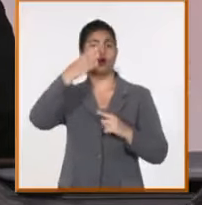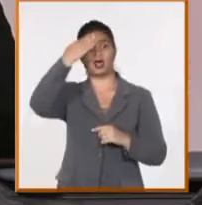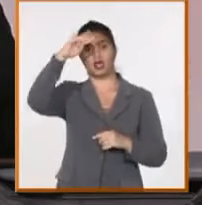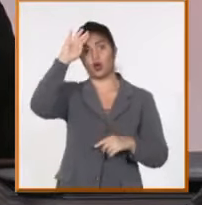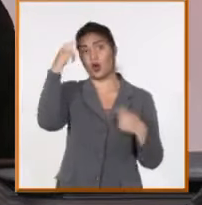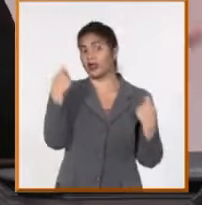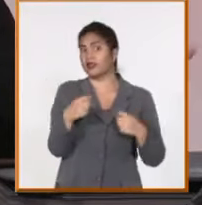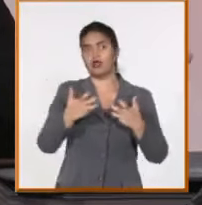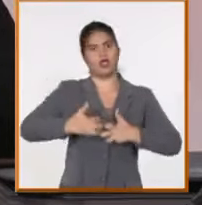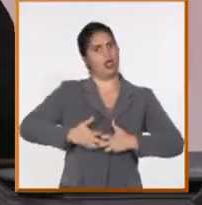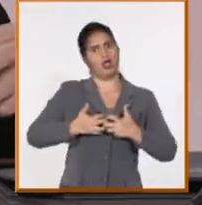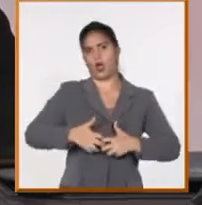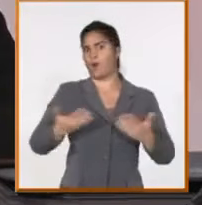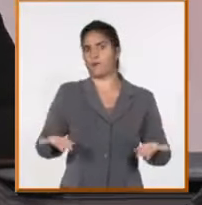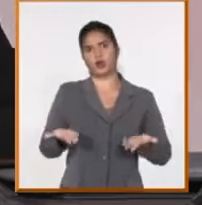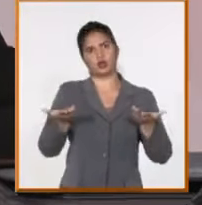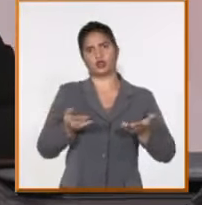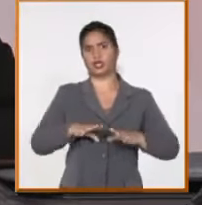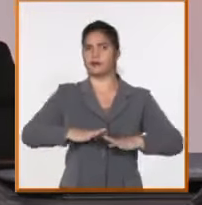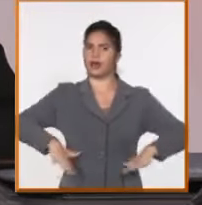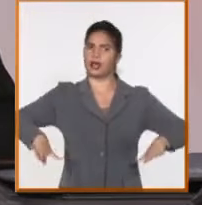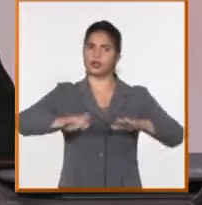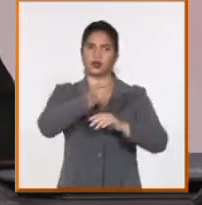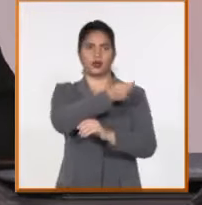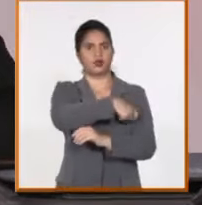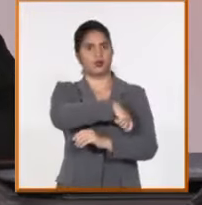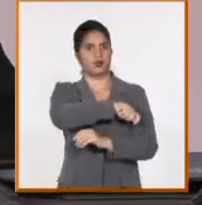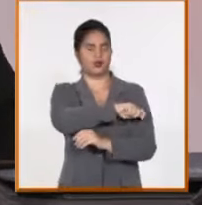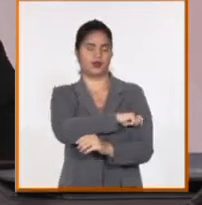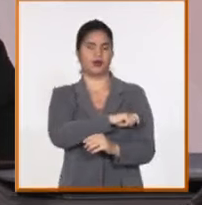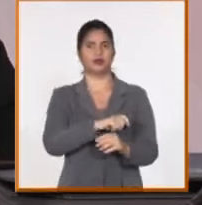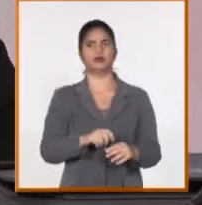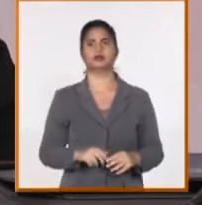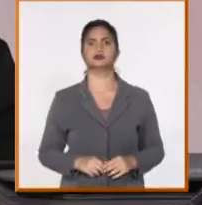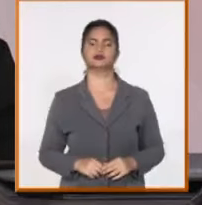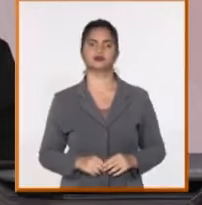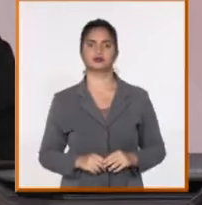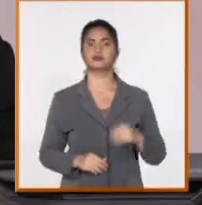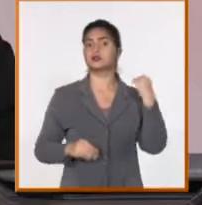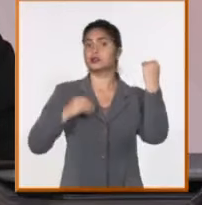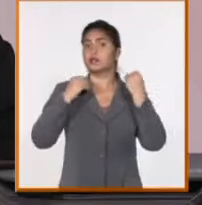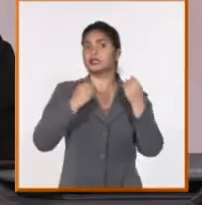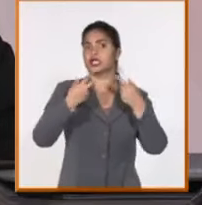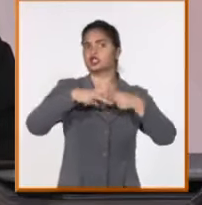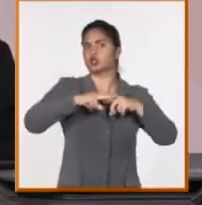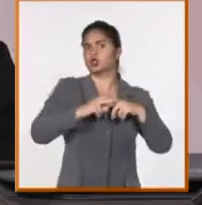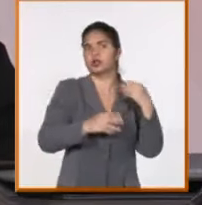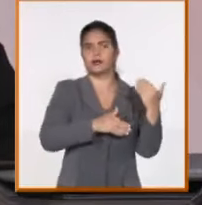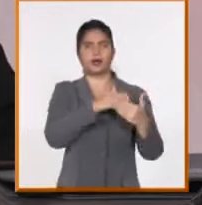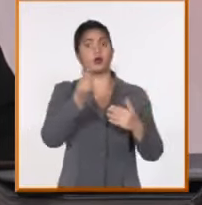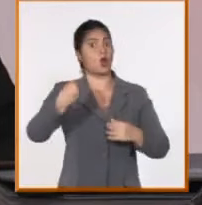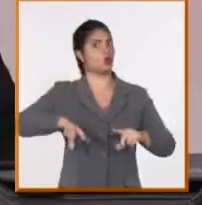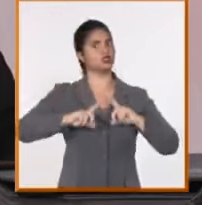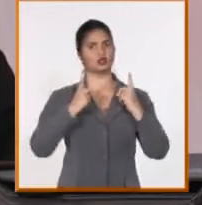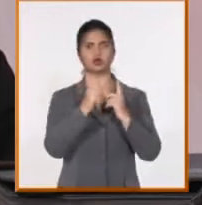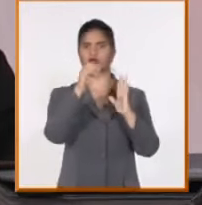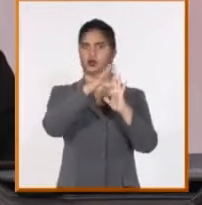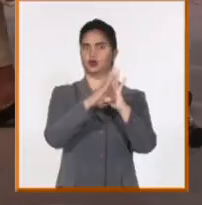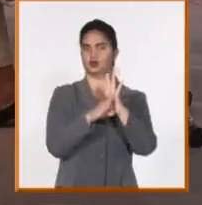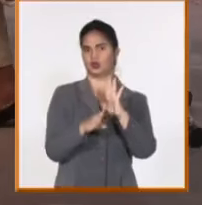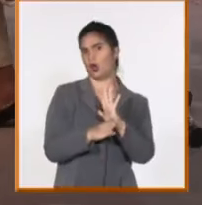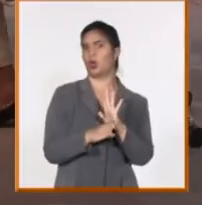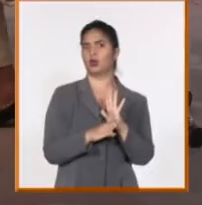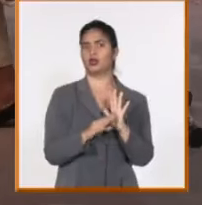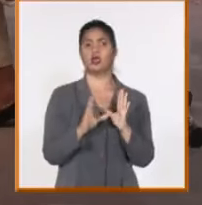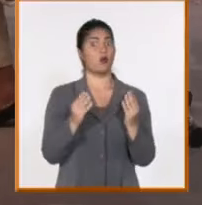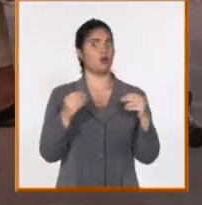la industria de poder desarrollarla y de Buscar pues soluciones a esos problemas utilizar todas las alternativas Yo creo que por ahí está